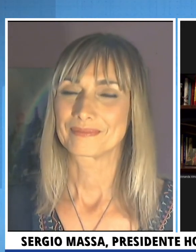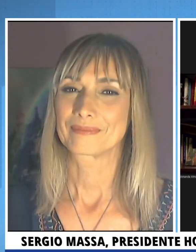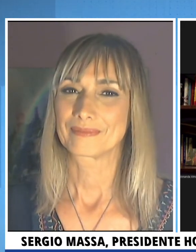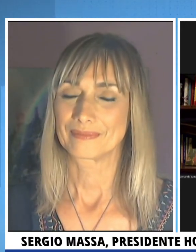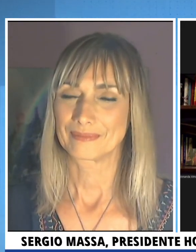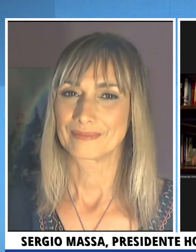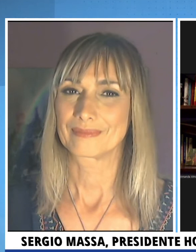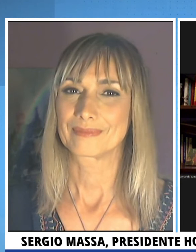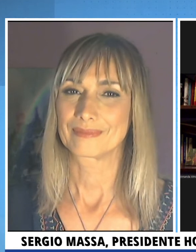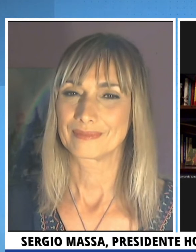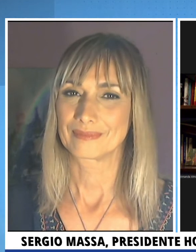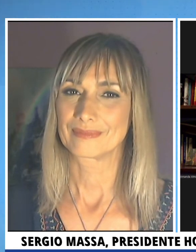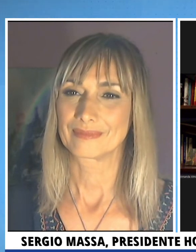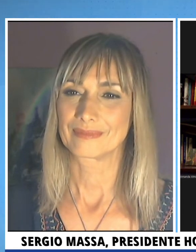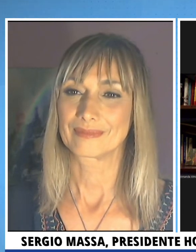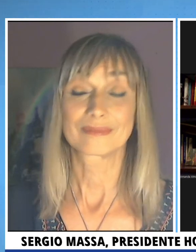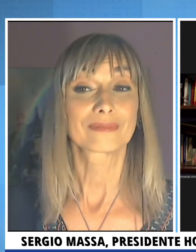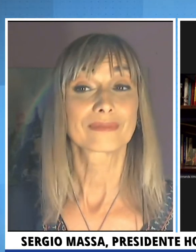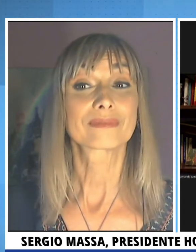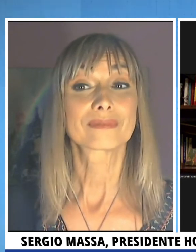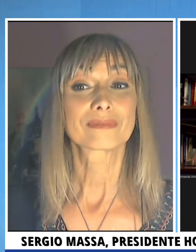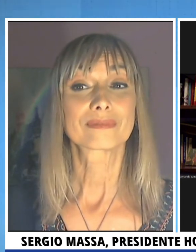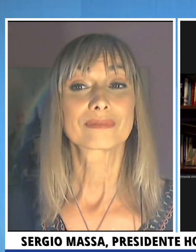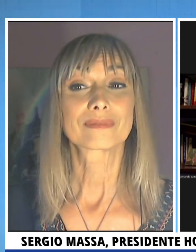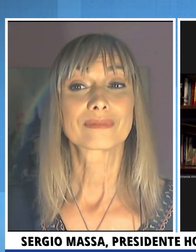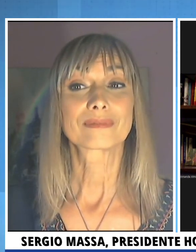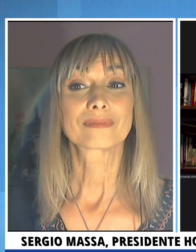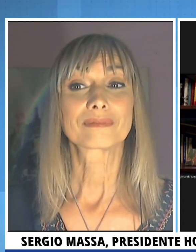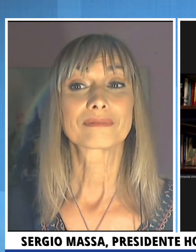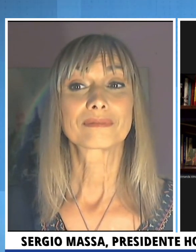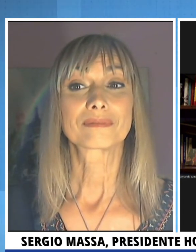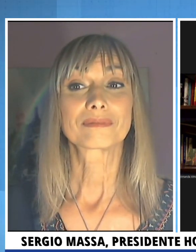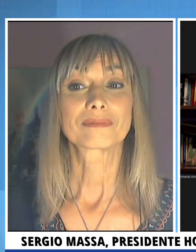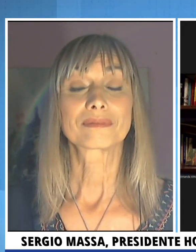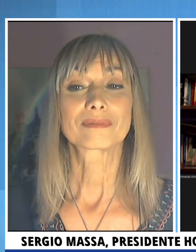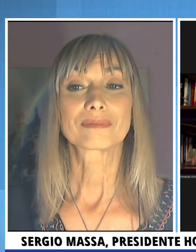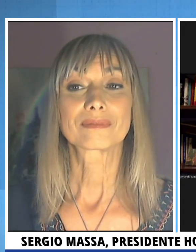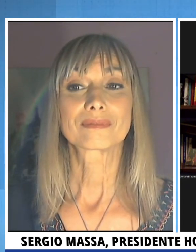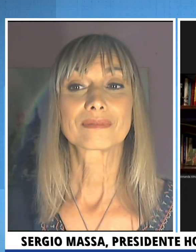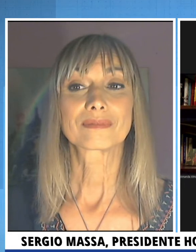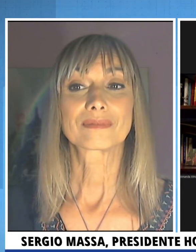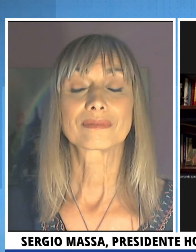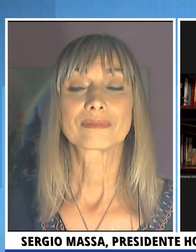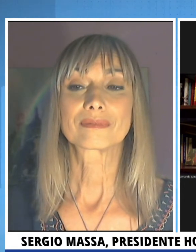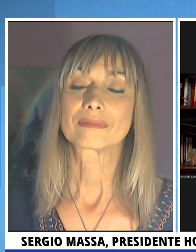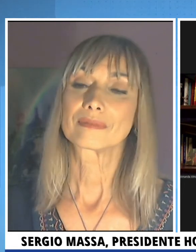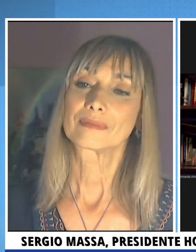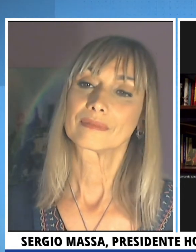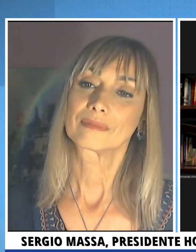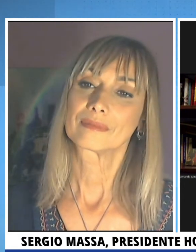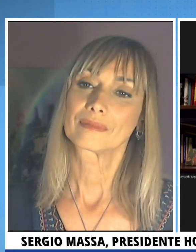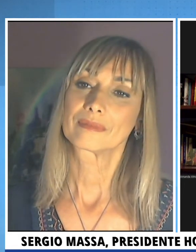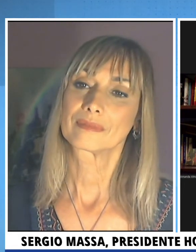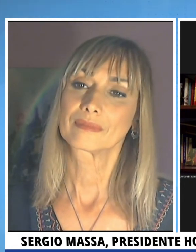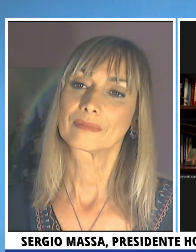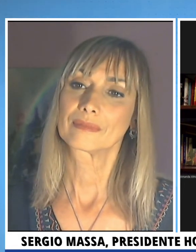Delía dijo que no compartía para nada el proyecto del presidente de la Cámara de Diputados, y el ministro de